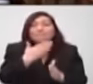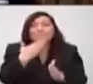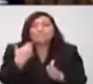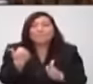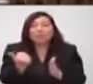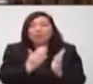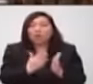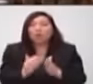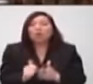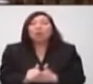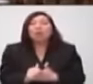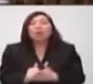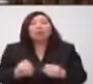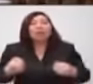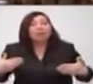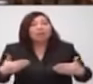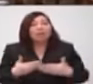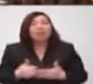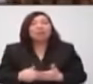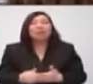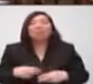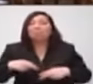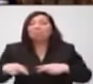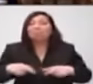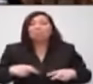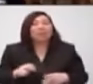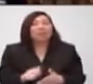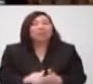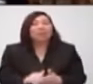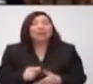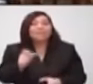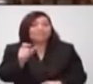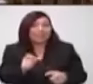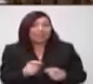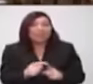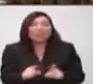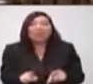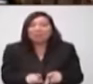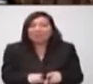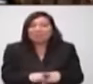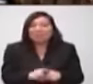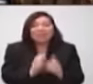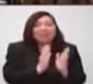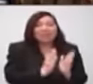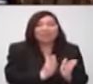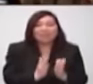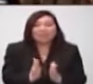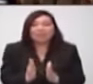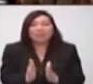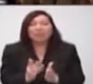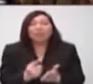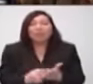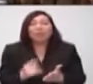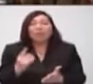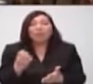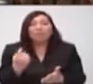ciudad, organizar mejor el tránsito y el desplazamiento de las personas, pero también adecuarlas ya a lo que